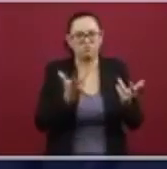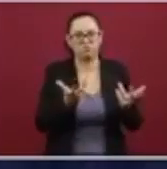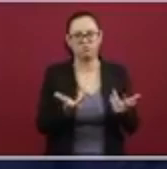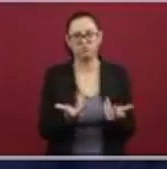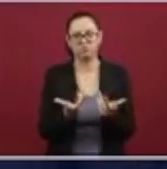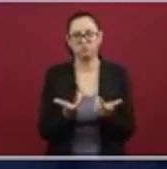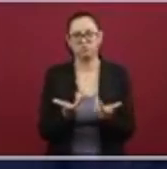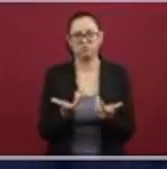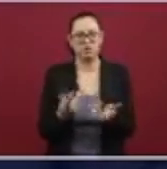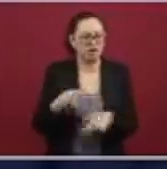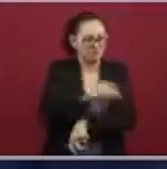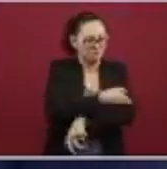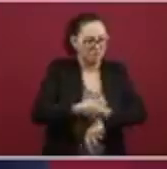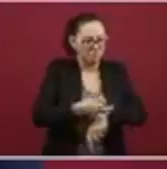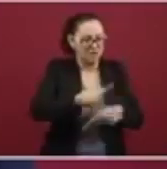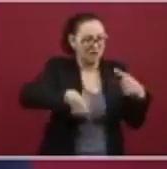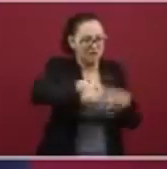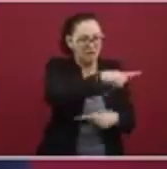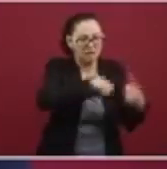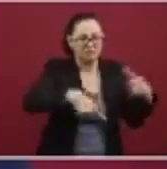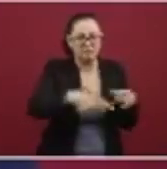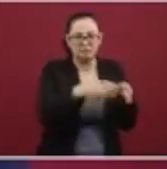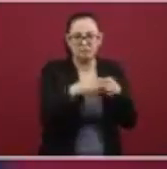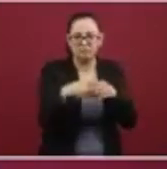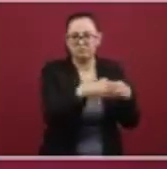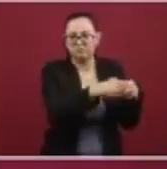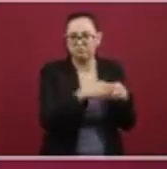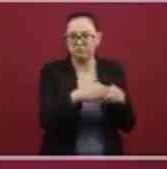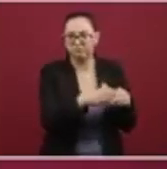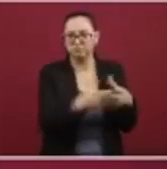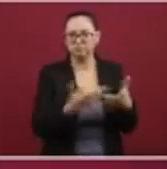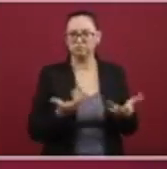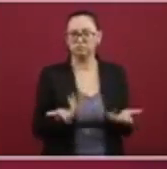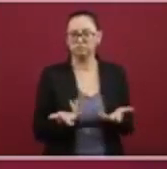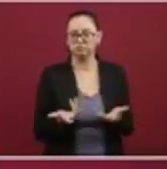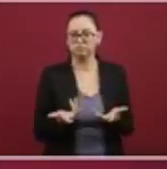a los familiares de funcionarios. Oye,